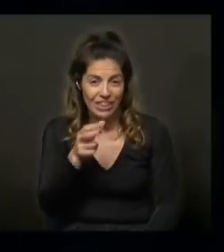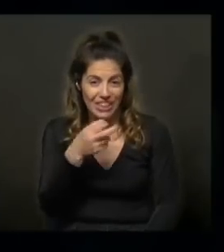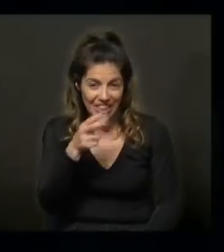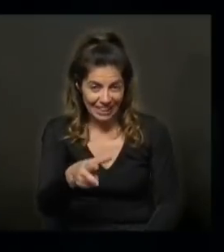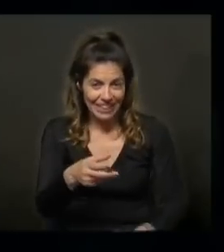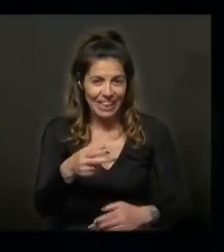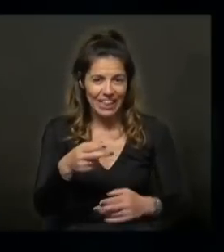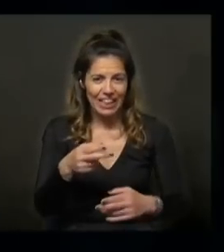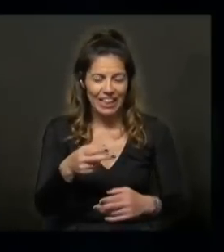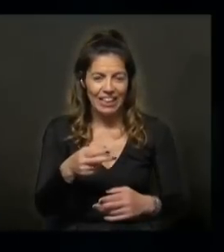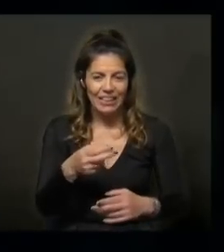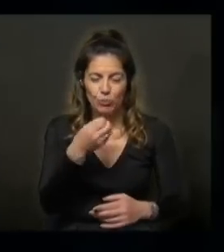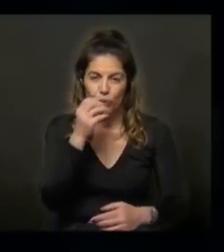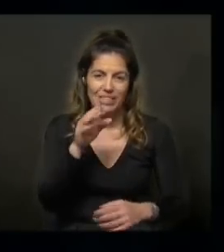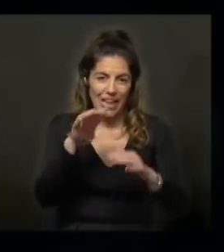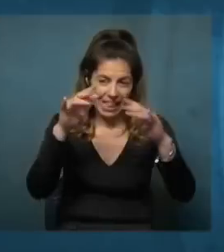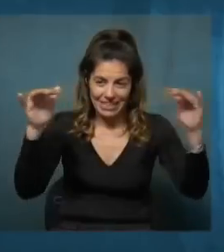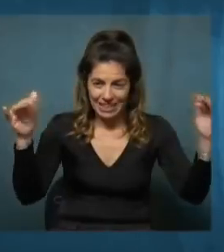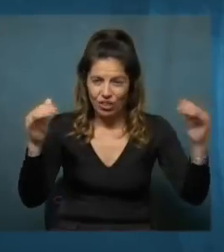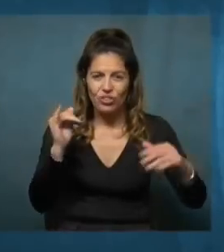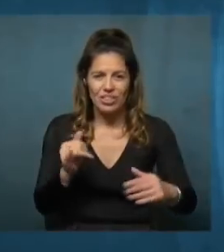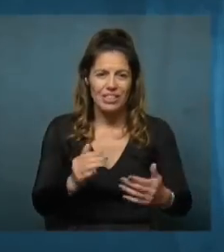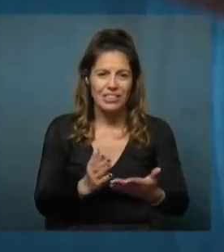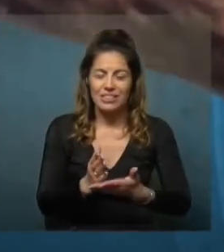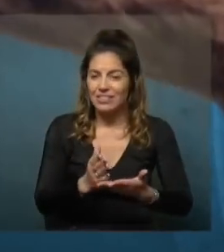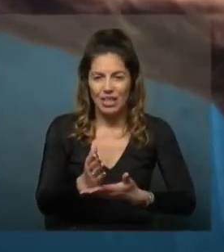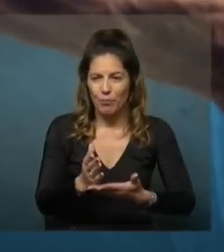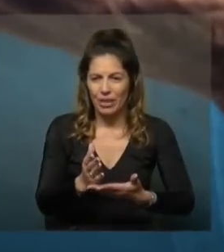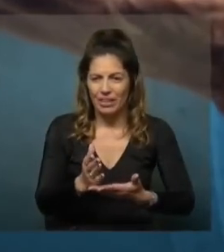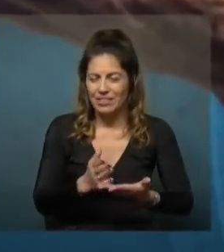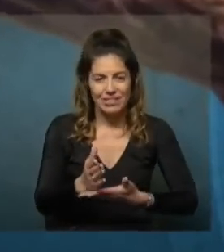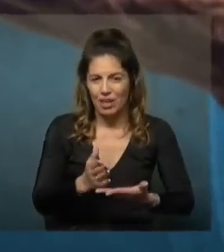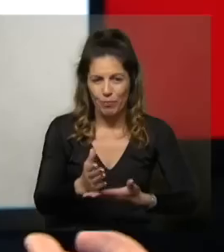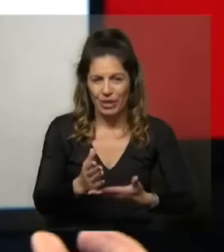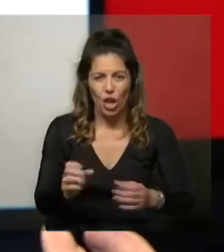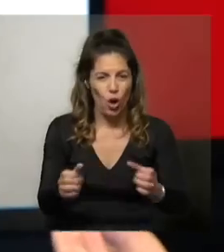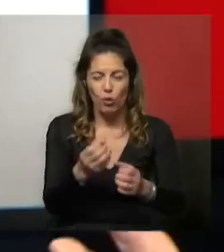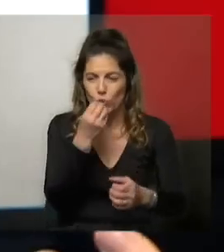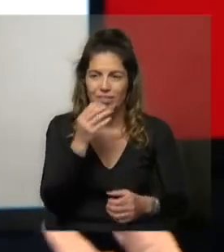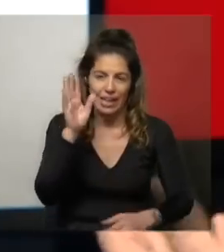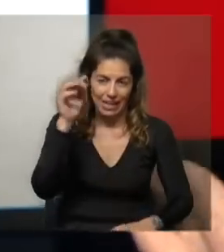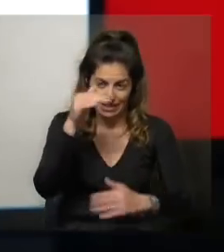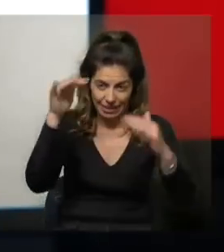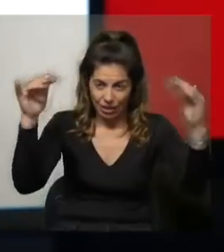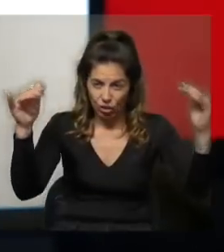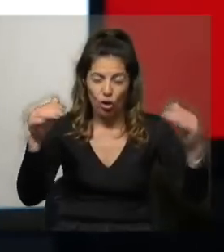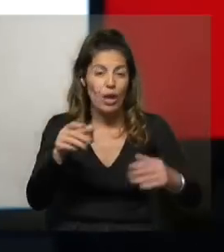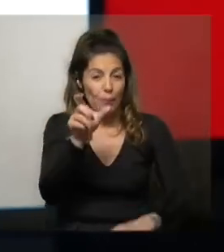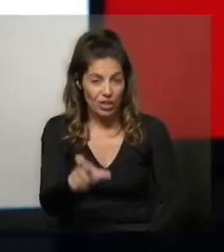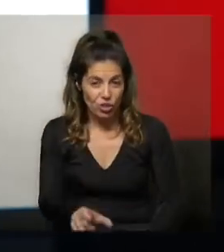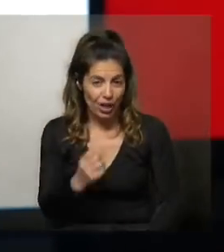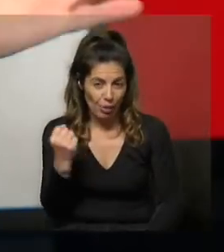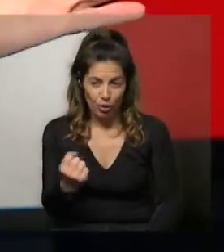besar al cielo no Claro sí siempre lo hago una figura muy importante para ustedes es que